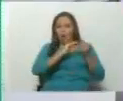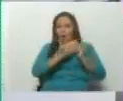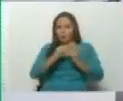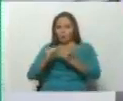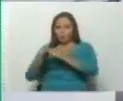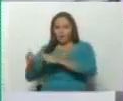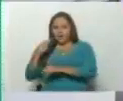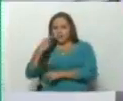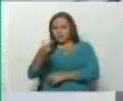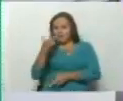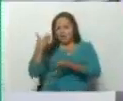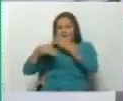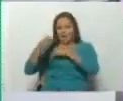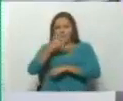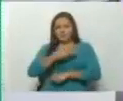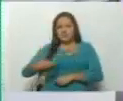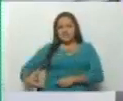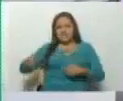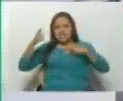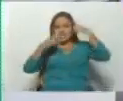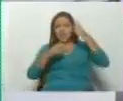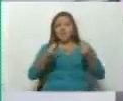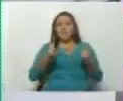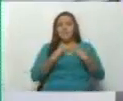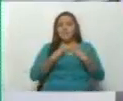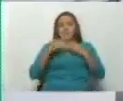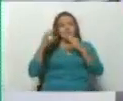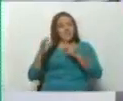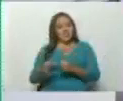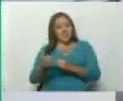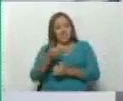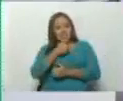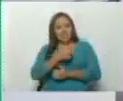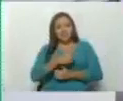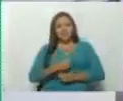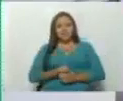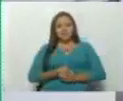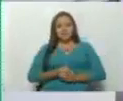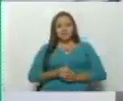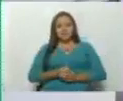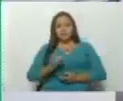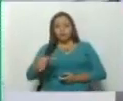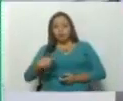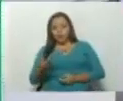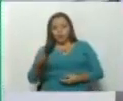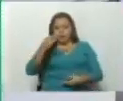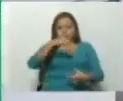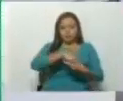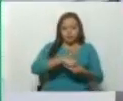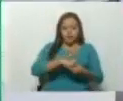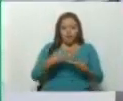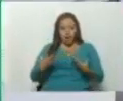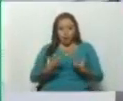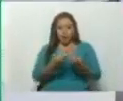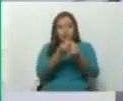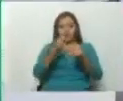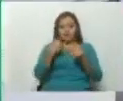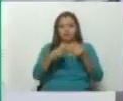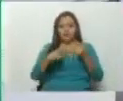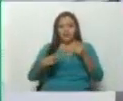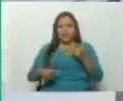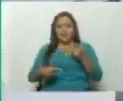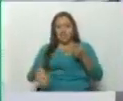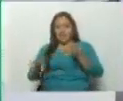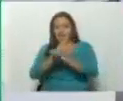decía el comandante Chávez, vivir viviendo, disfrutar la vida, vivir viviendo, ¿se puede engranar, se puede acompañar de las diferentes